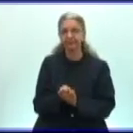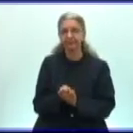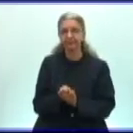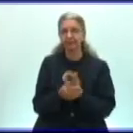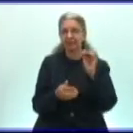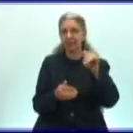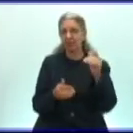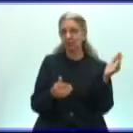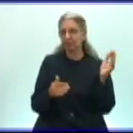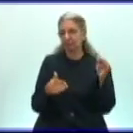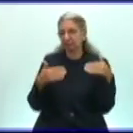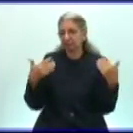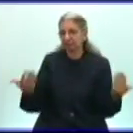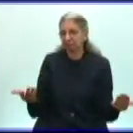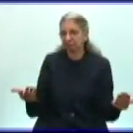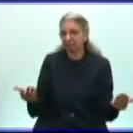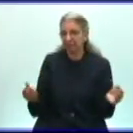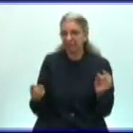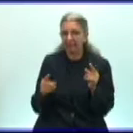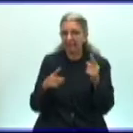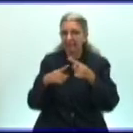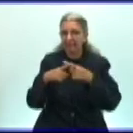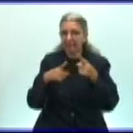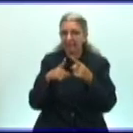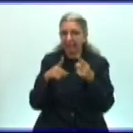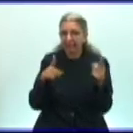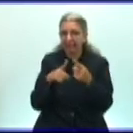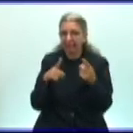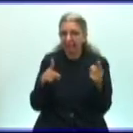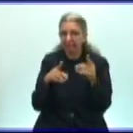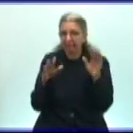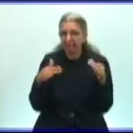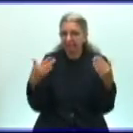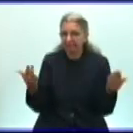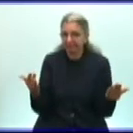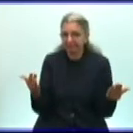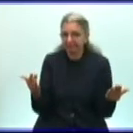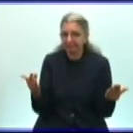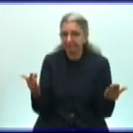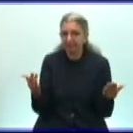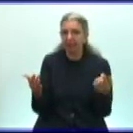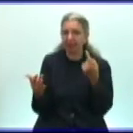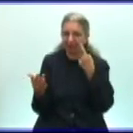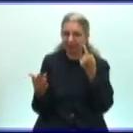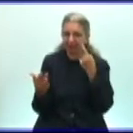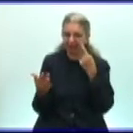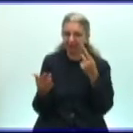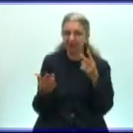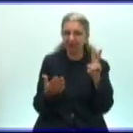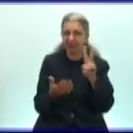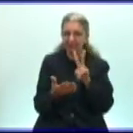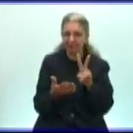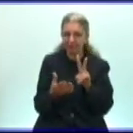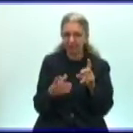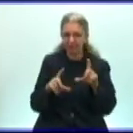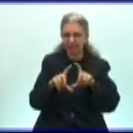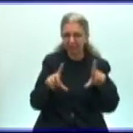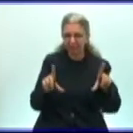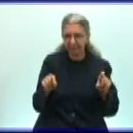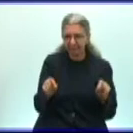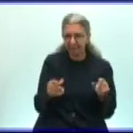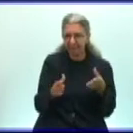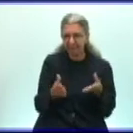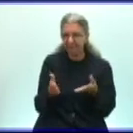Vamos a realizar la medición en los diferentes instrumentos. Observemos entonces en el voltímetro.